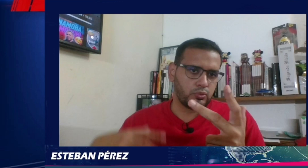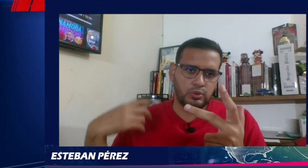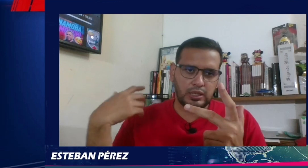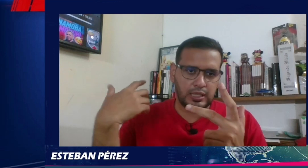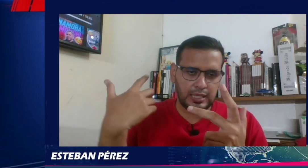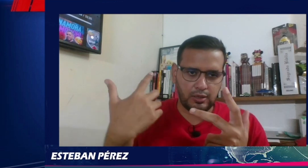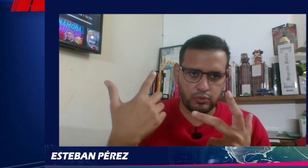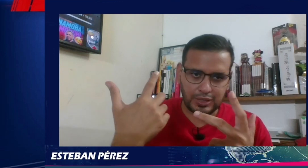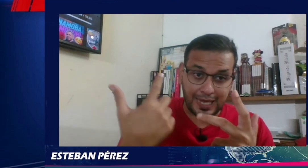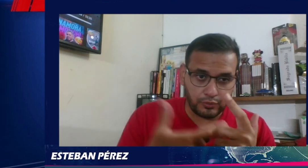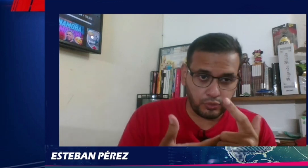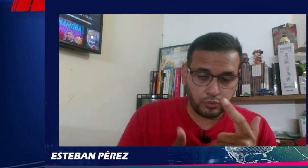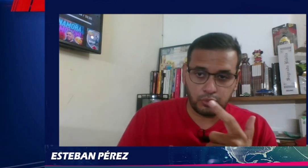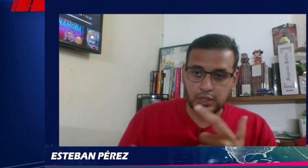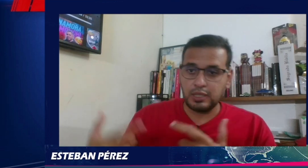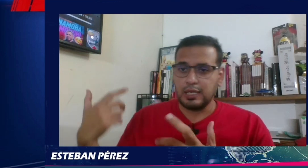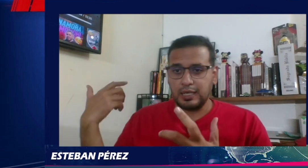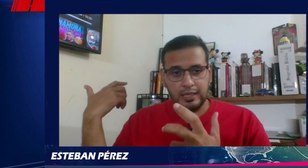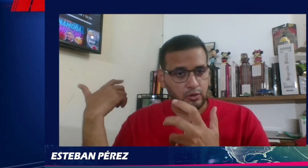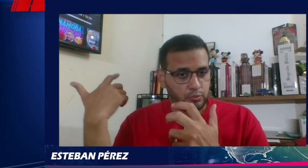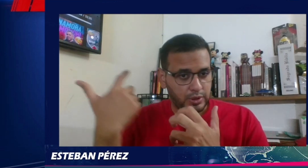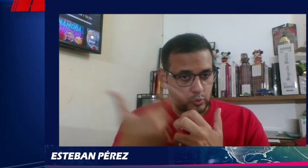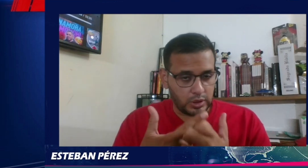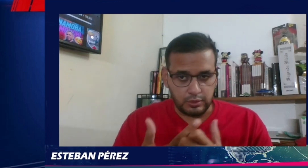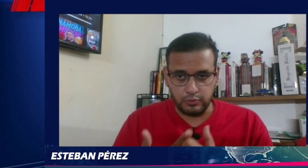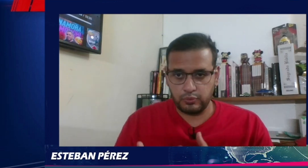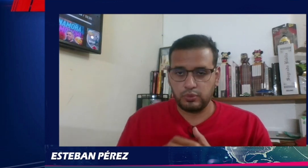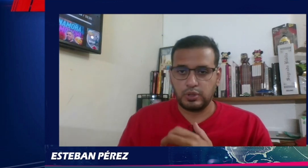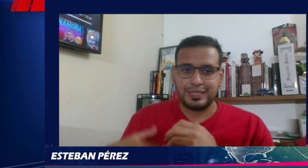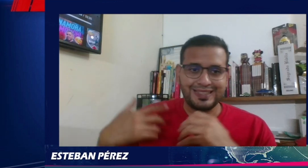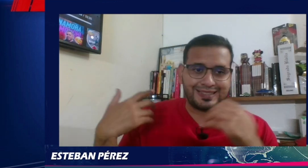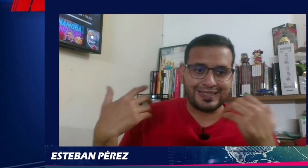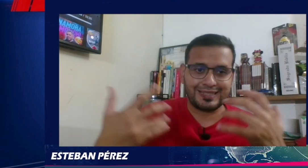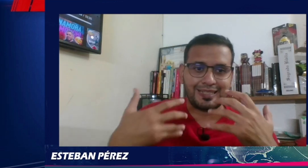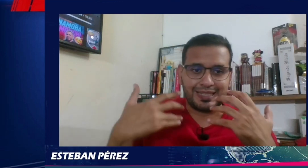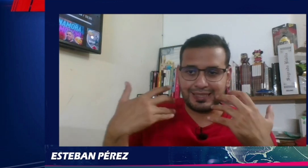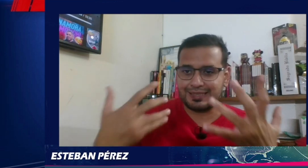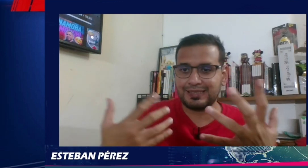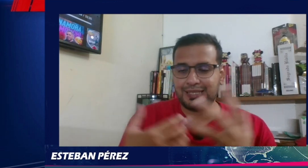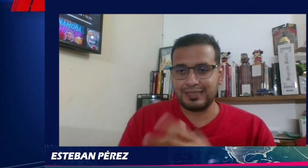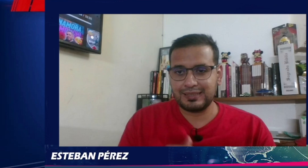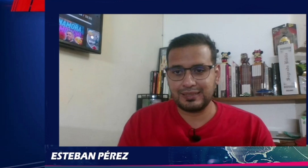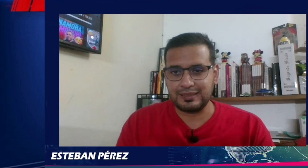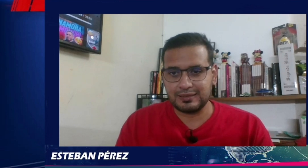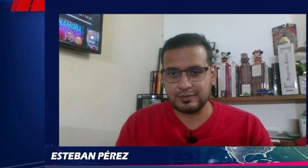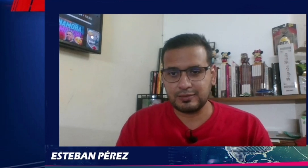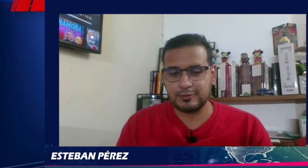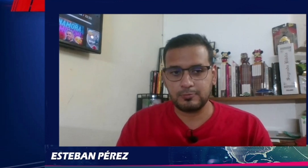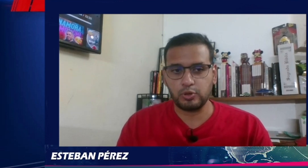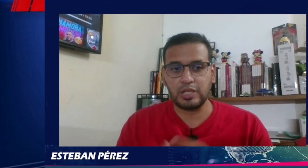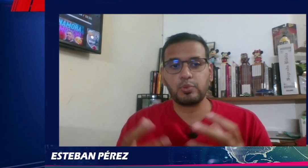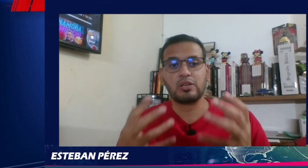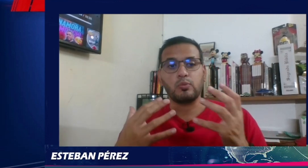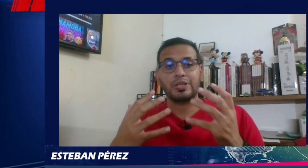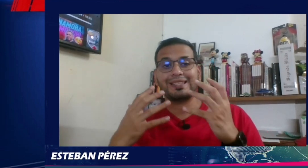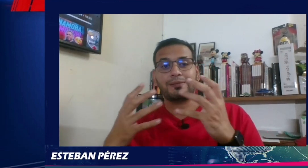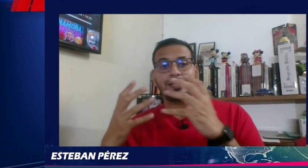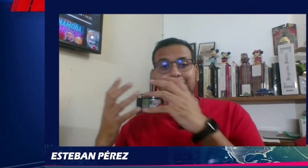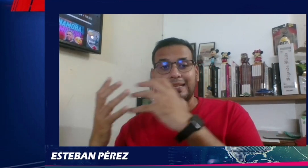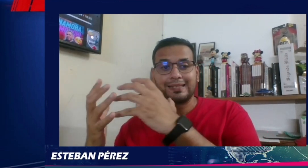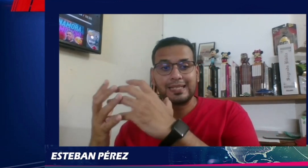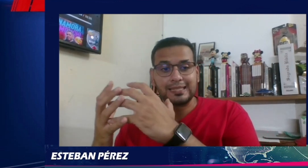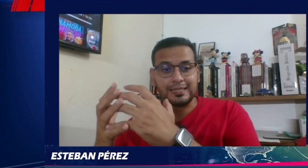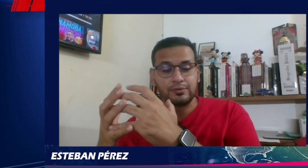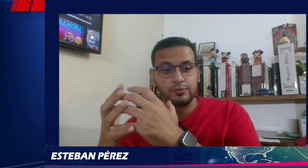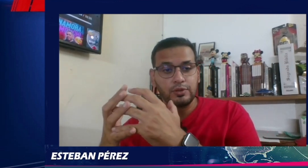osos, a los gansos, a los pingüinos, etcétera, etcétera, etcétera. ¿Por qué? Porque como dice